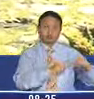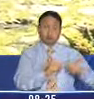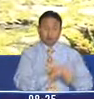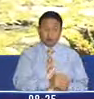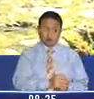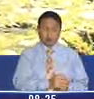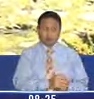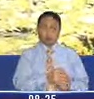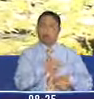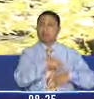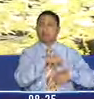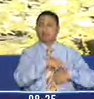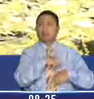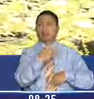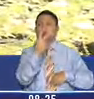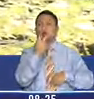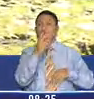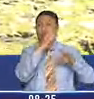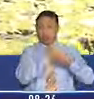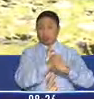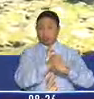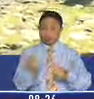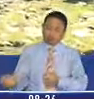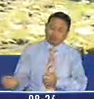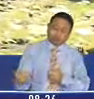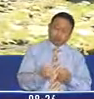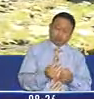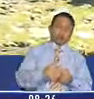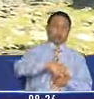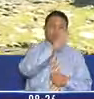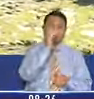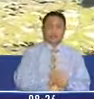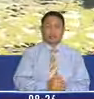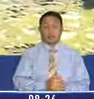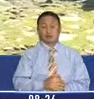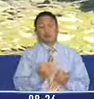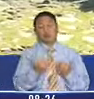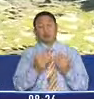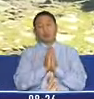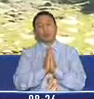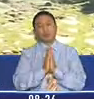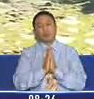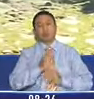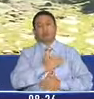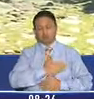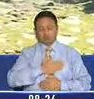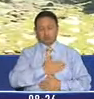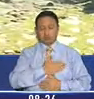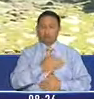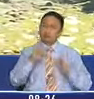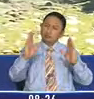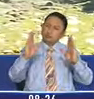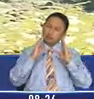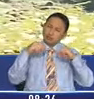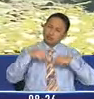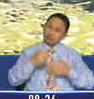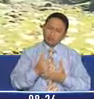entre eso de las 12 de la noche y llevaron la volqueta. Así que eso pedimos nosotros propiamente, que tomen atención en